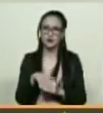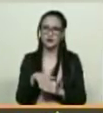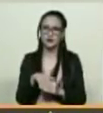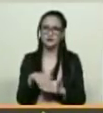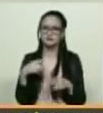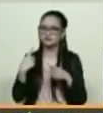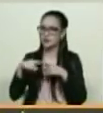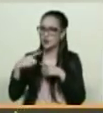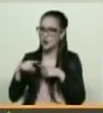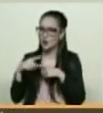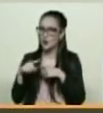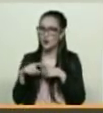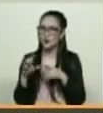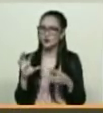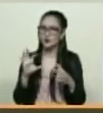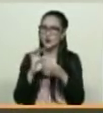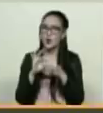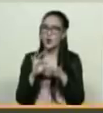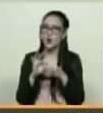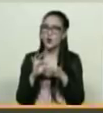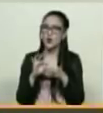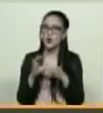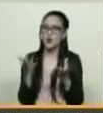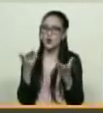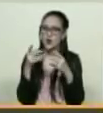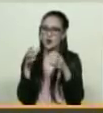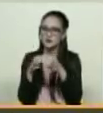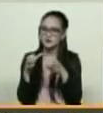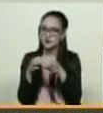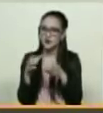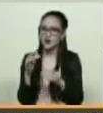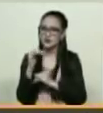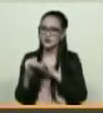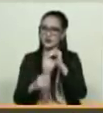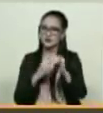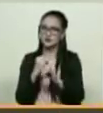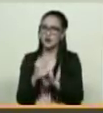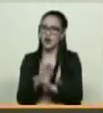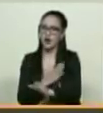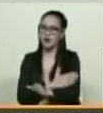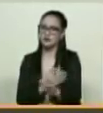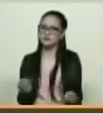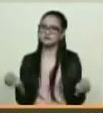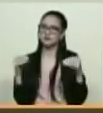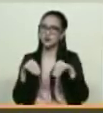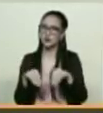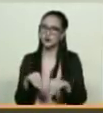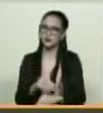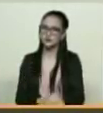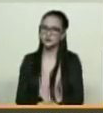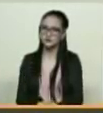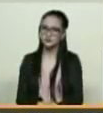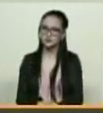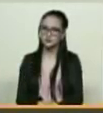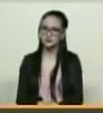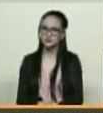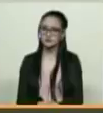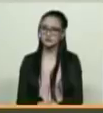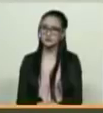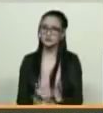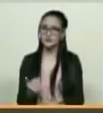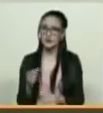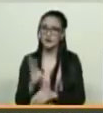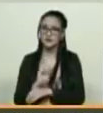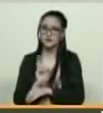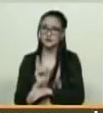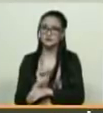otras instancias y organizaciones internacionales mutuamente acordadas. En este sentido, de manera inmediata,